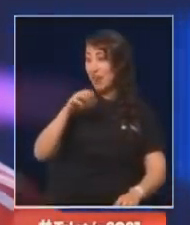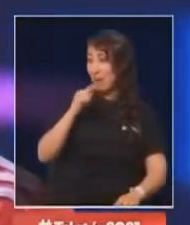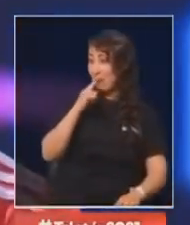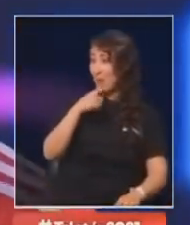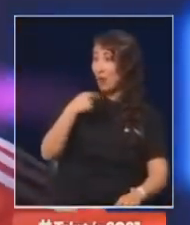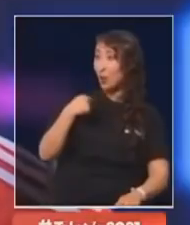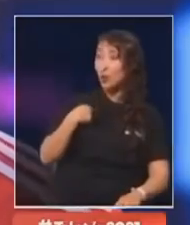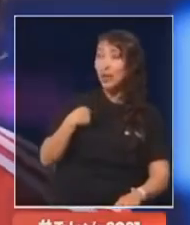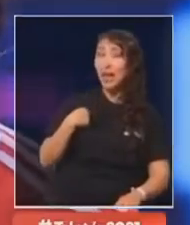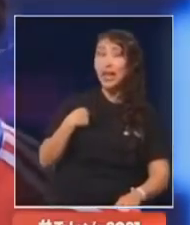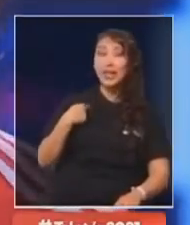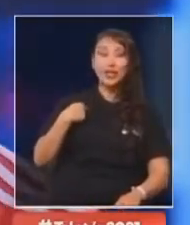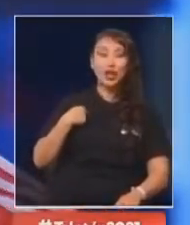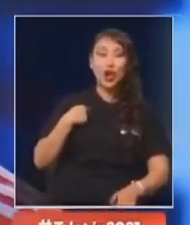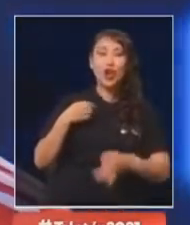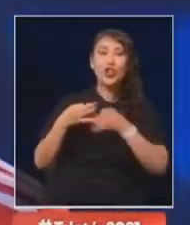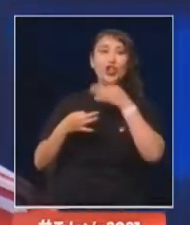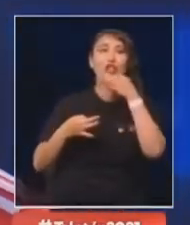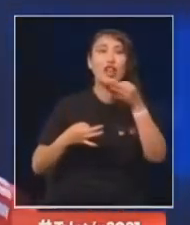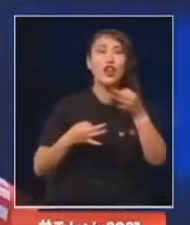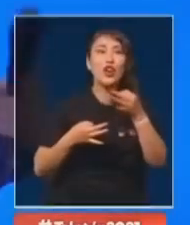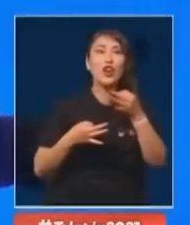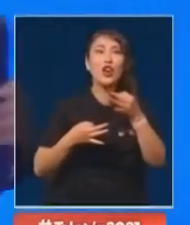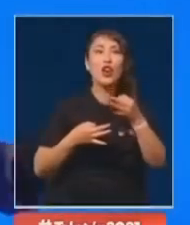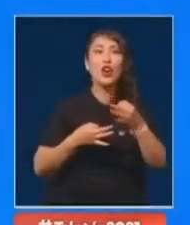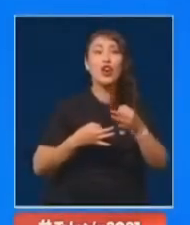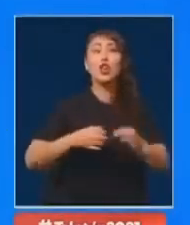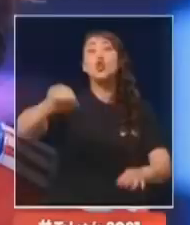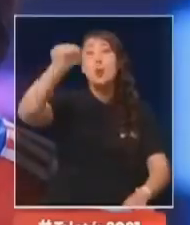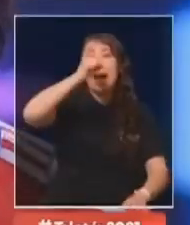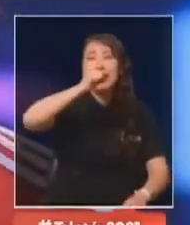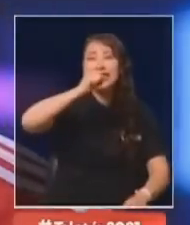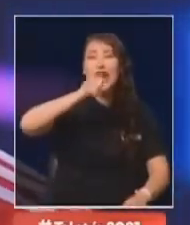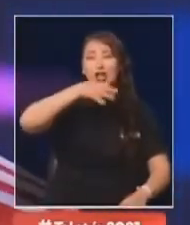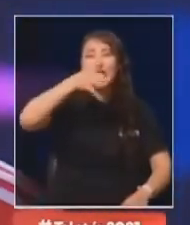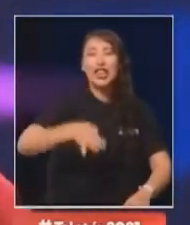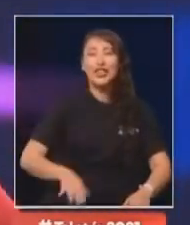Rodrigo. Digo, chupai, te lo digo.